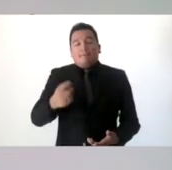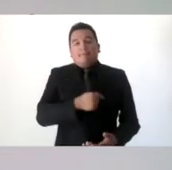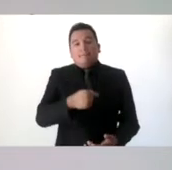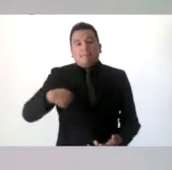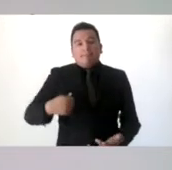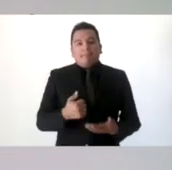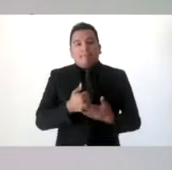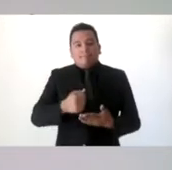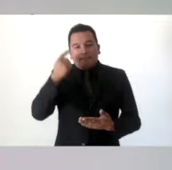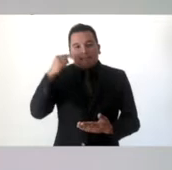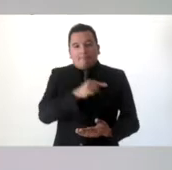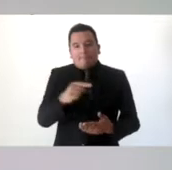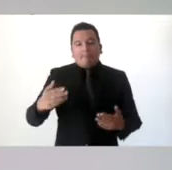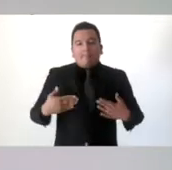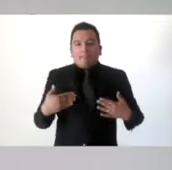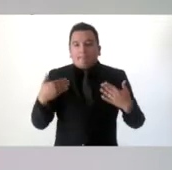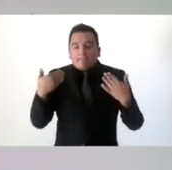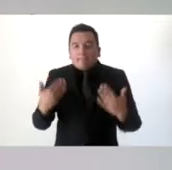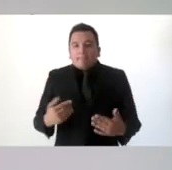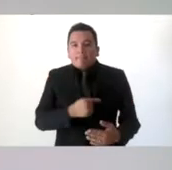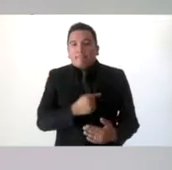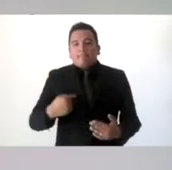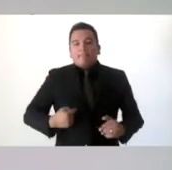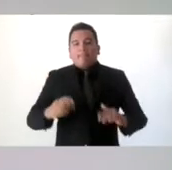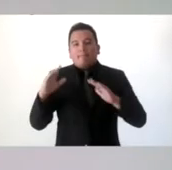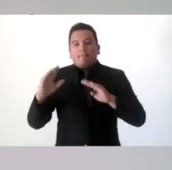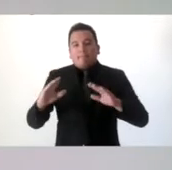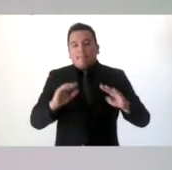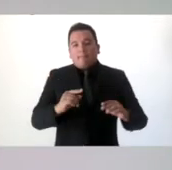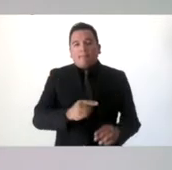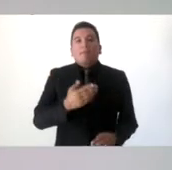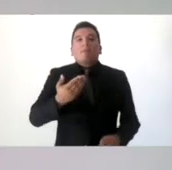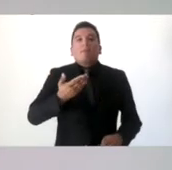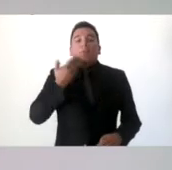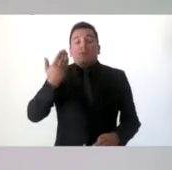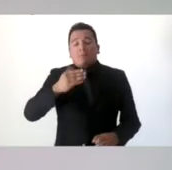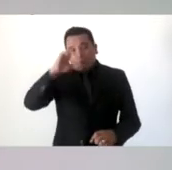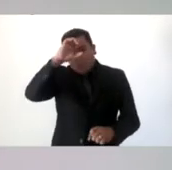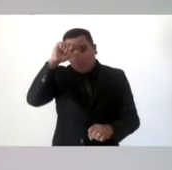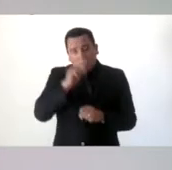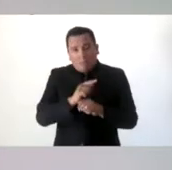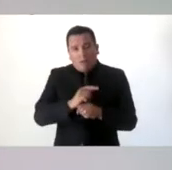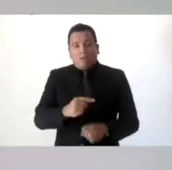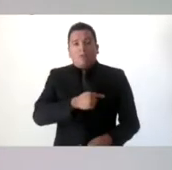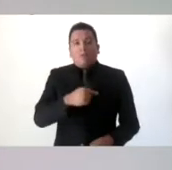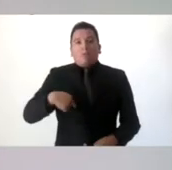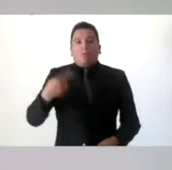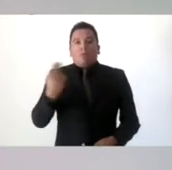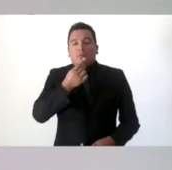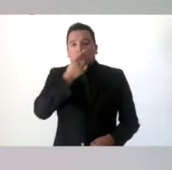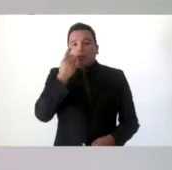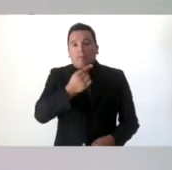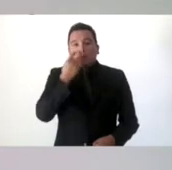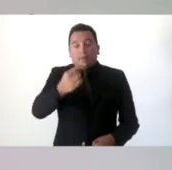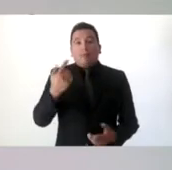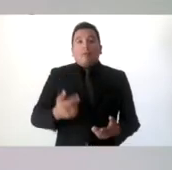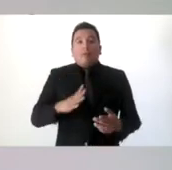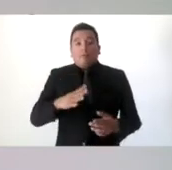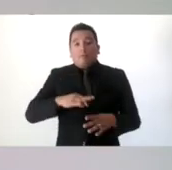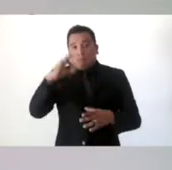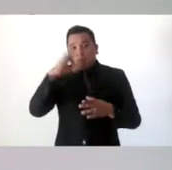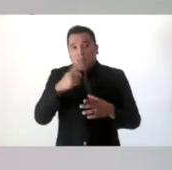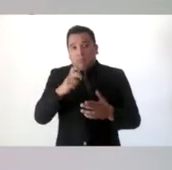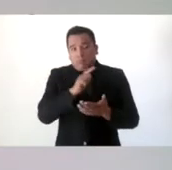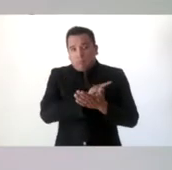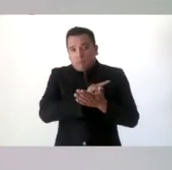habrá que obviamente también hacer una labor de educación cívica, de cultura cívica, de informar que desde luego las elecciones son limpias,